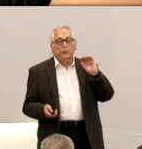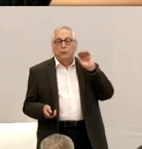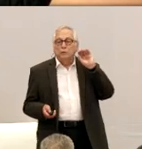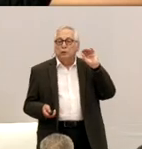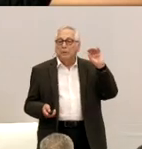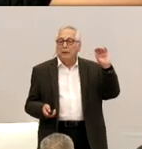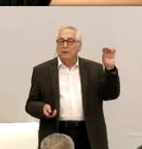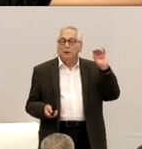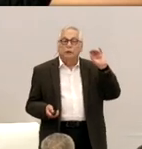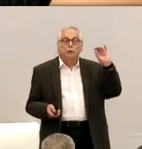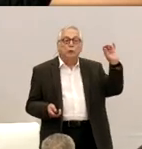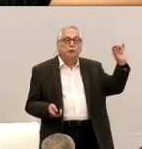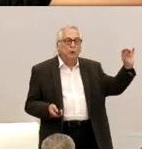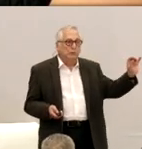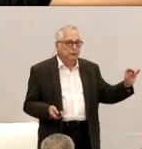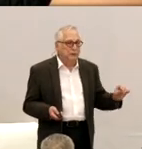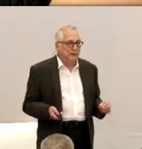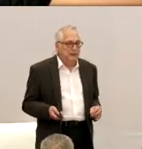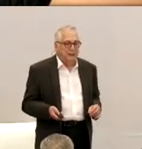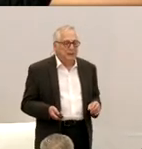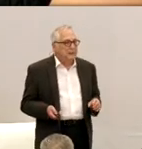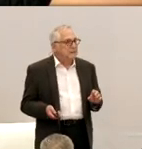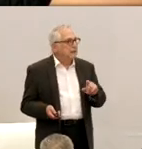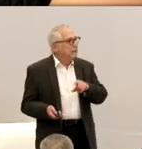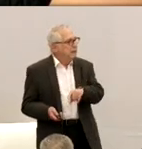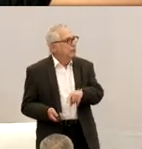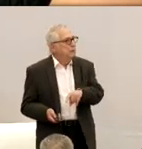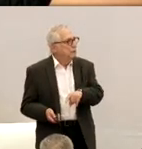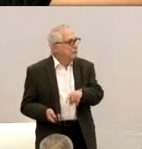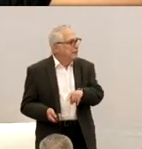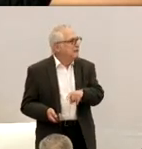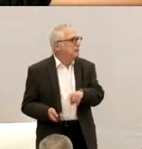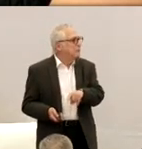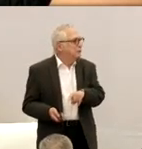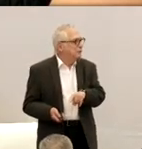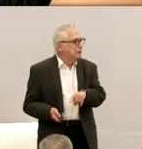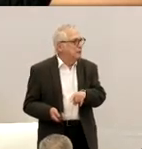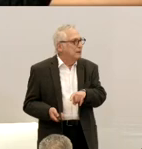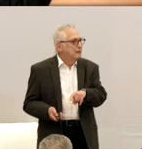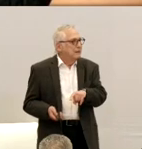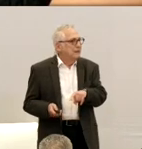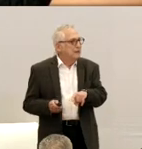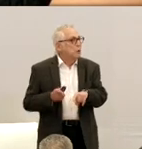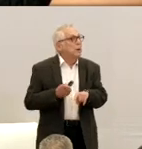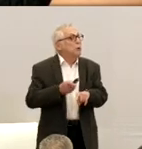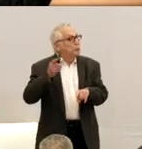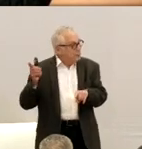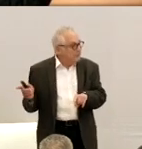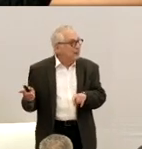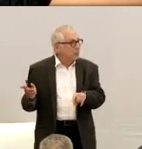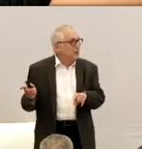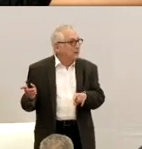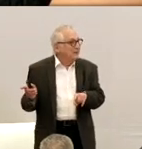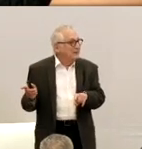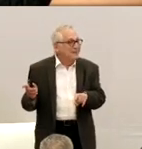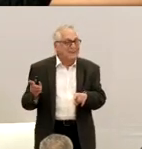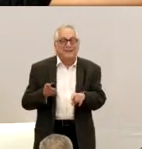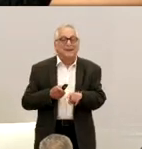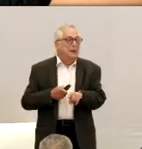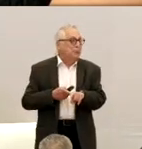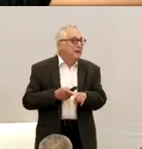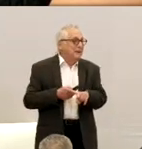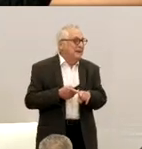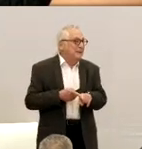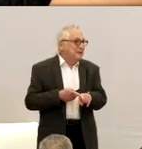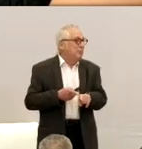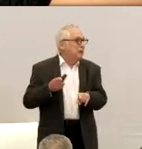Normalmente, cuando yo escucho la palabra socioemocional, se refiere al mundo, a este mundo, yo creo. Y como es conductista, normalmente la idea